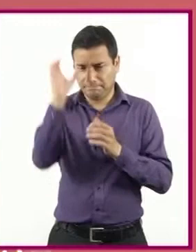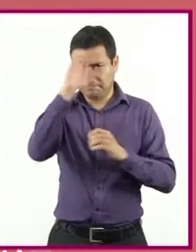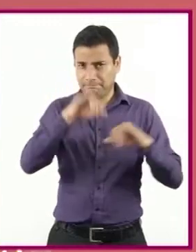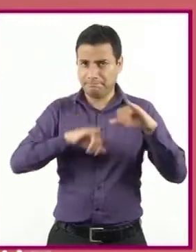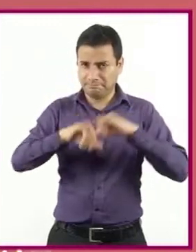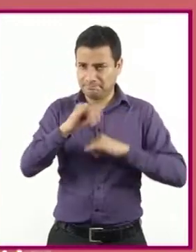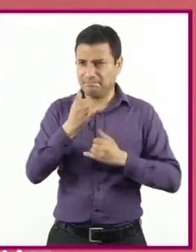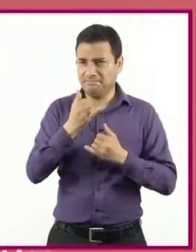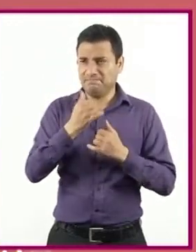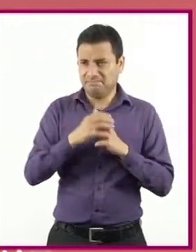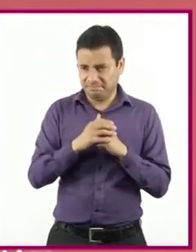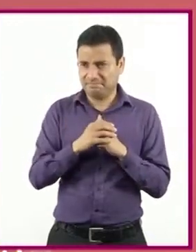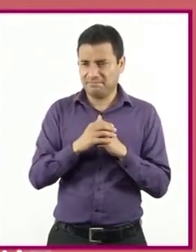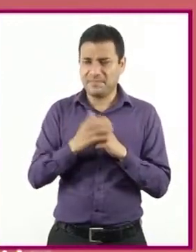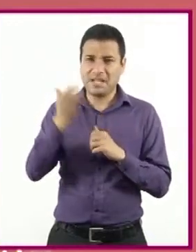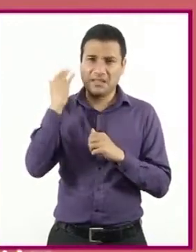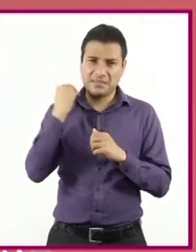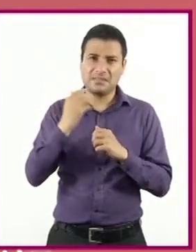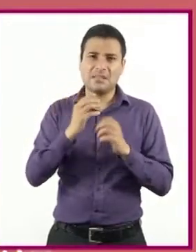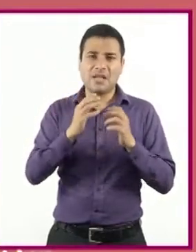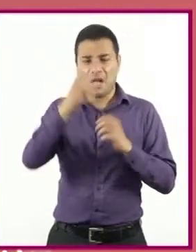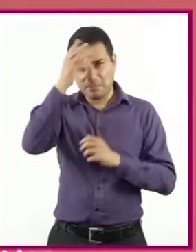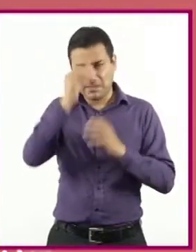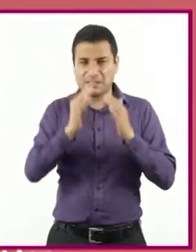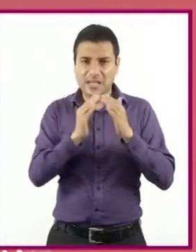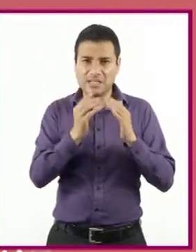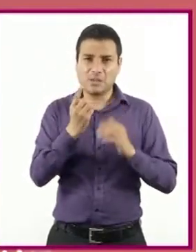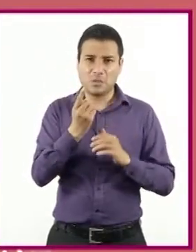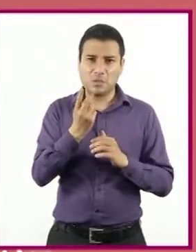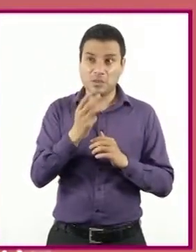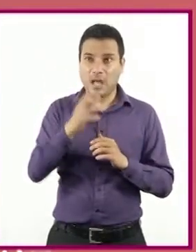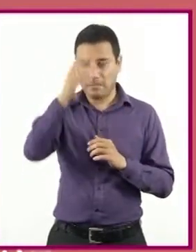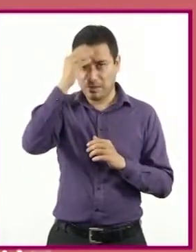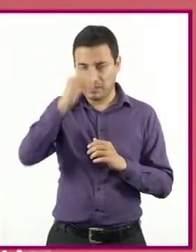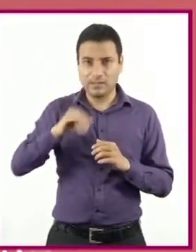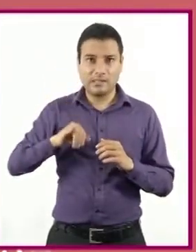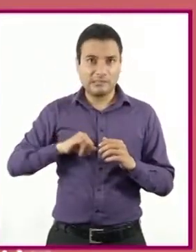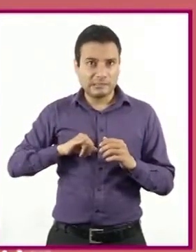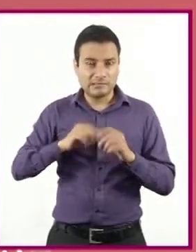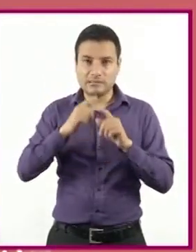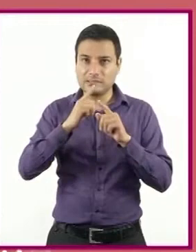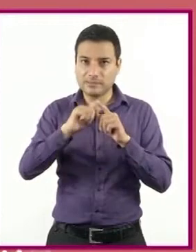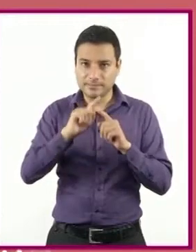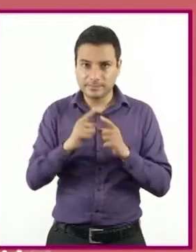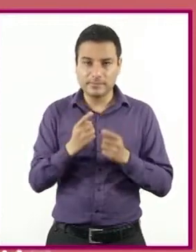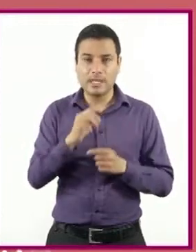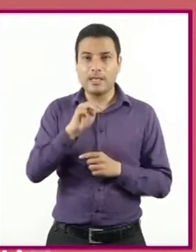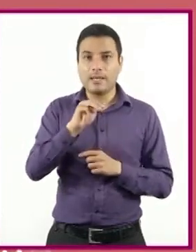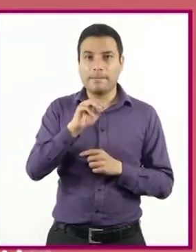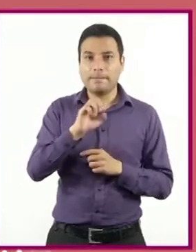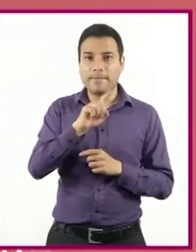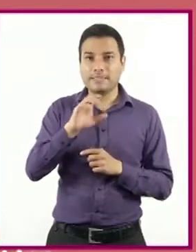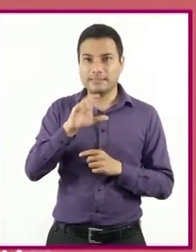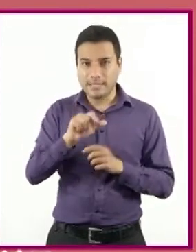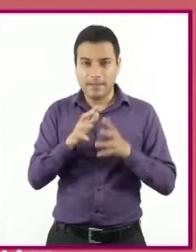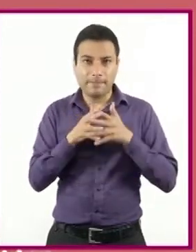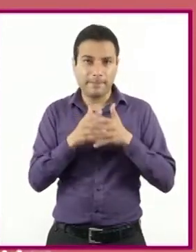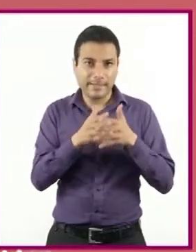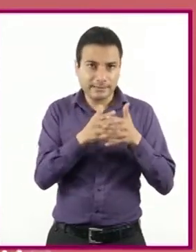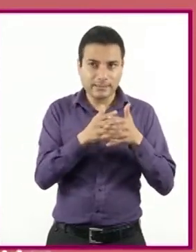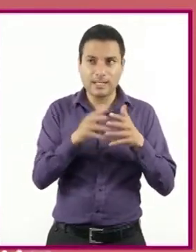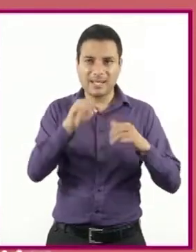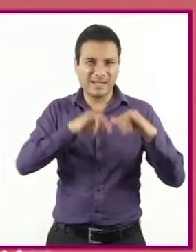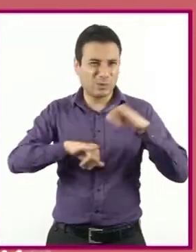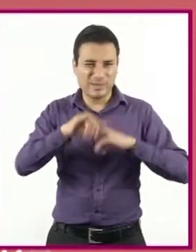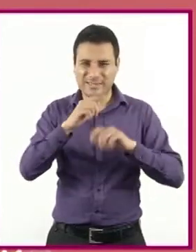hemos aprendido bastantes cosas y muy interesantes. Por ejemplo, las mezclas, las reacciones químicas y más.